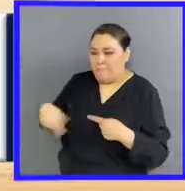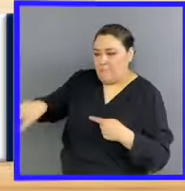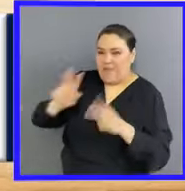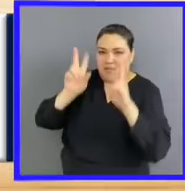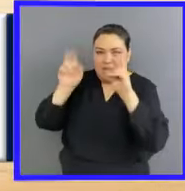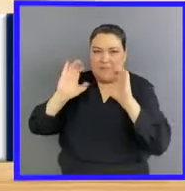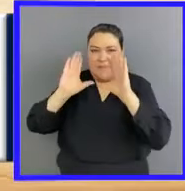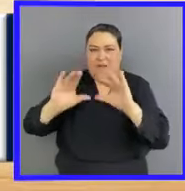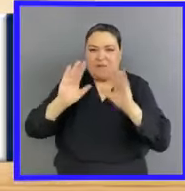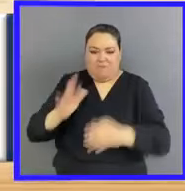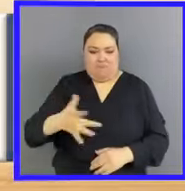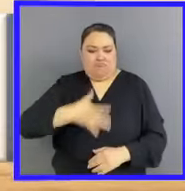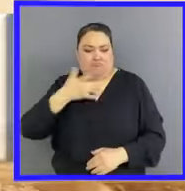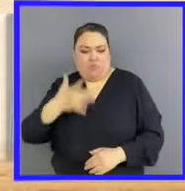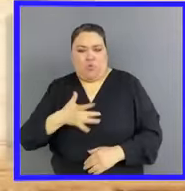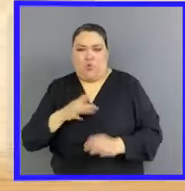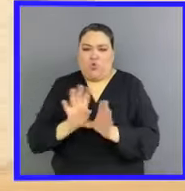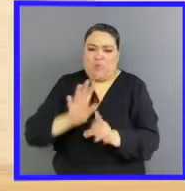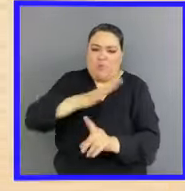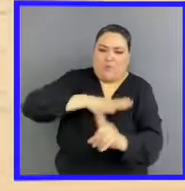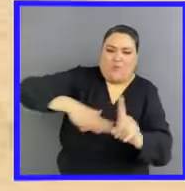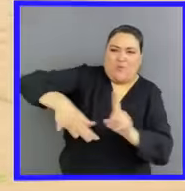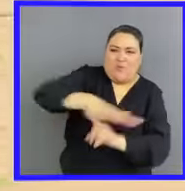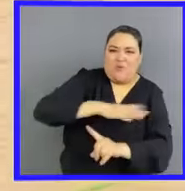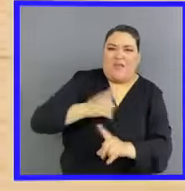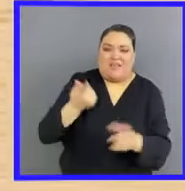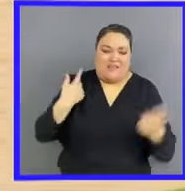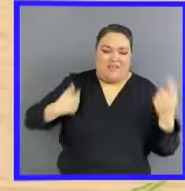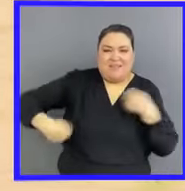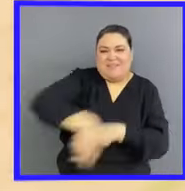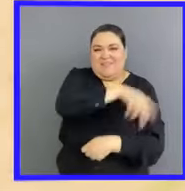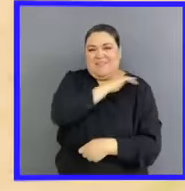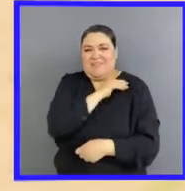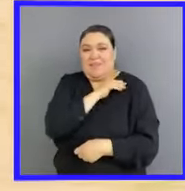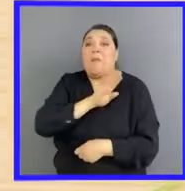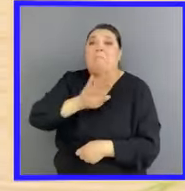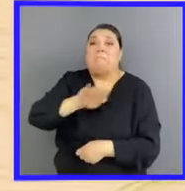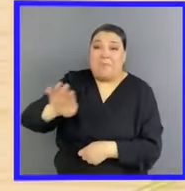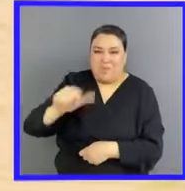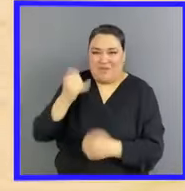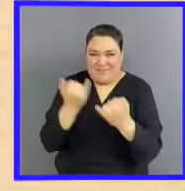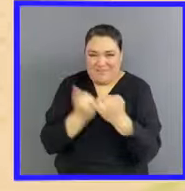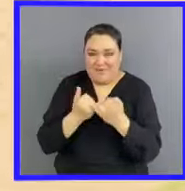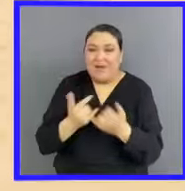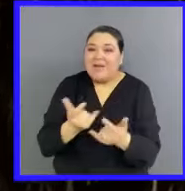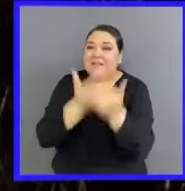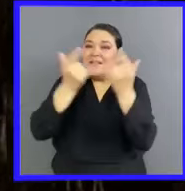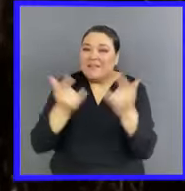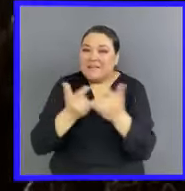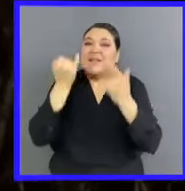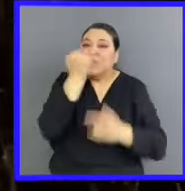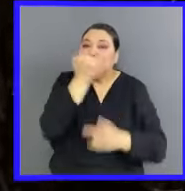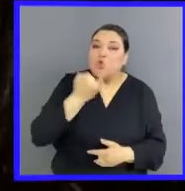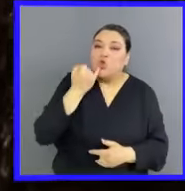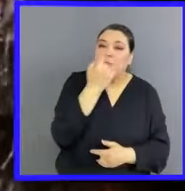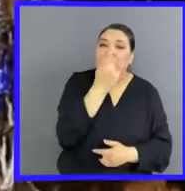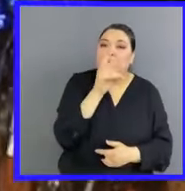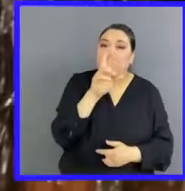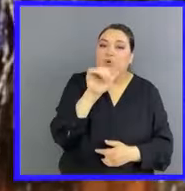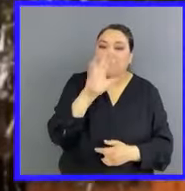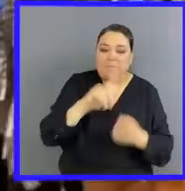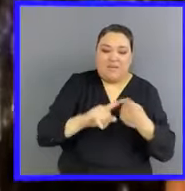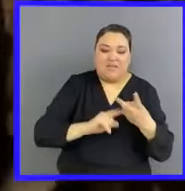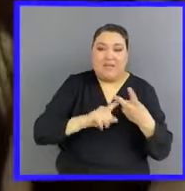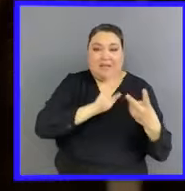sentidos y contextos de los rebozos michoacanos, recuperando historias en lengua purépecha y en español para